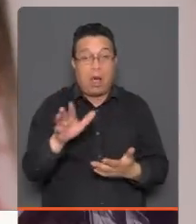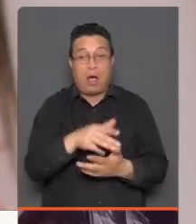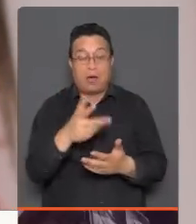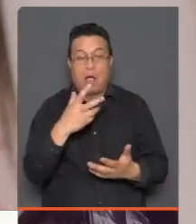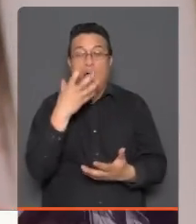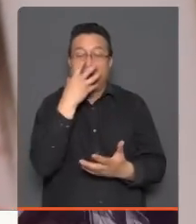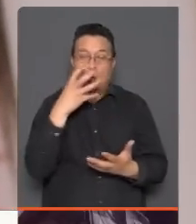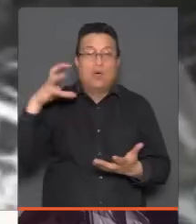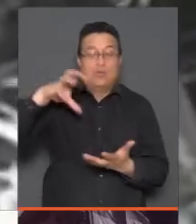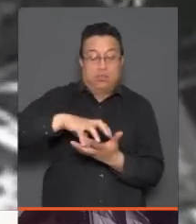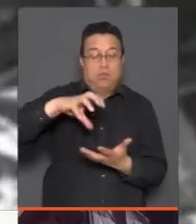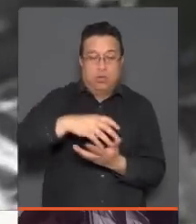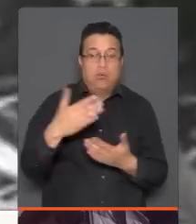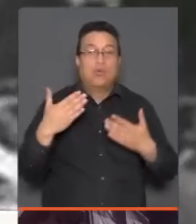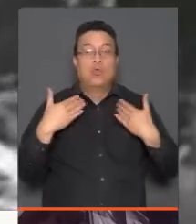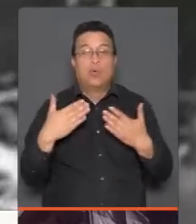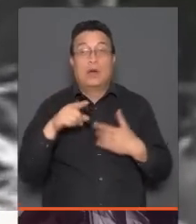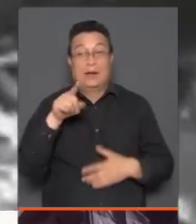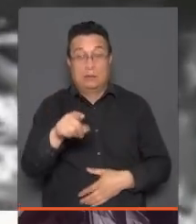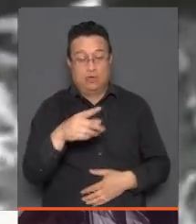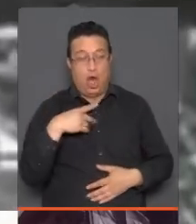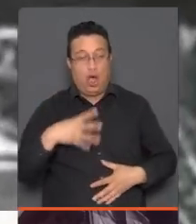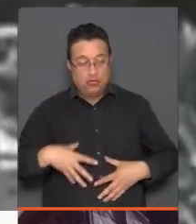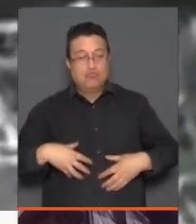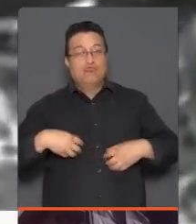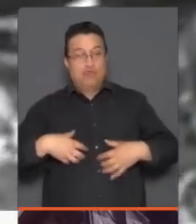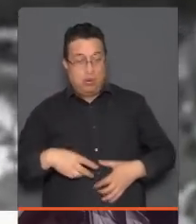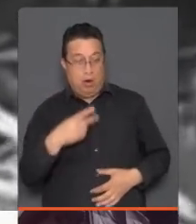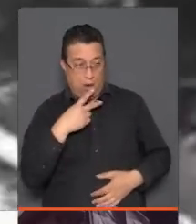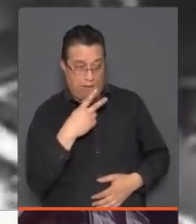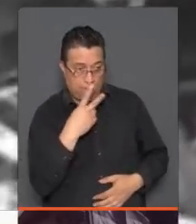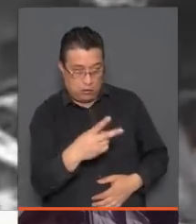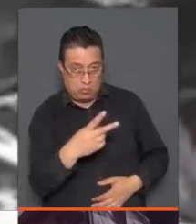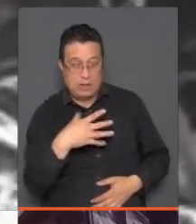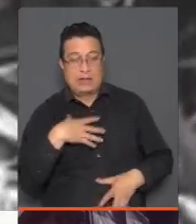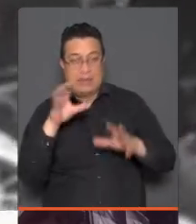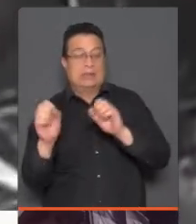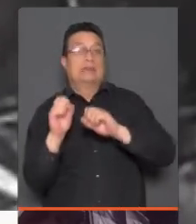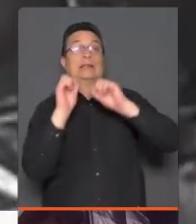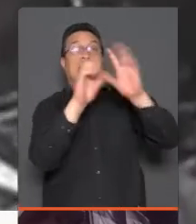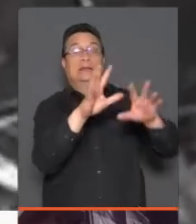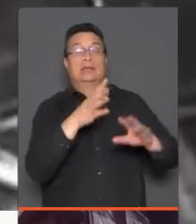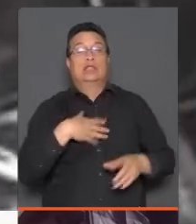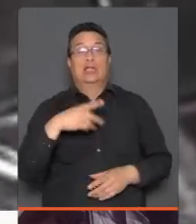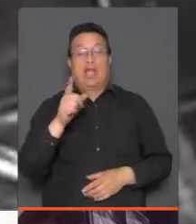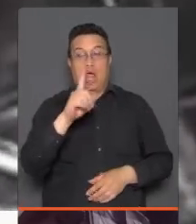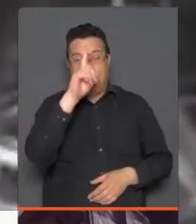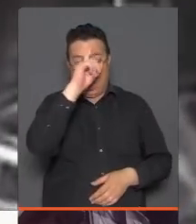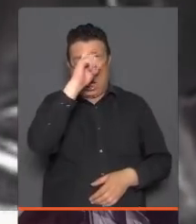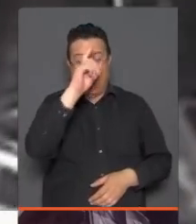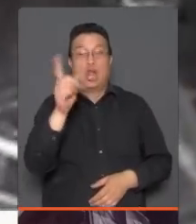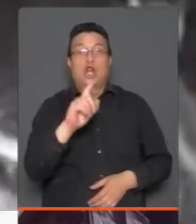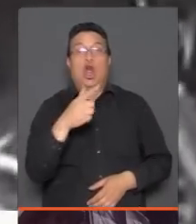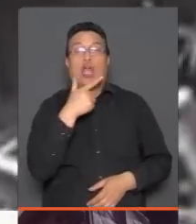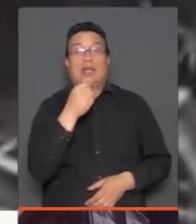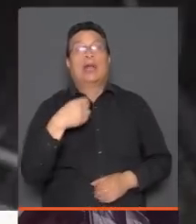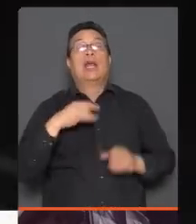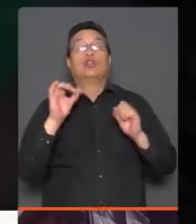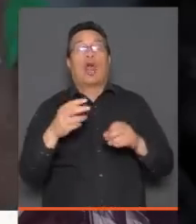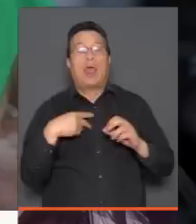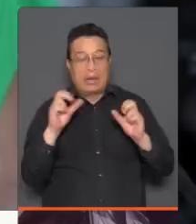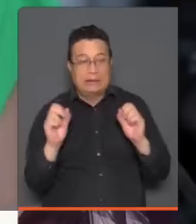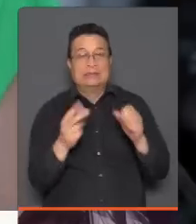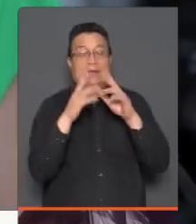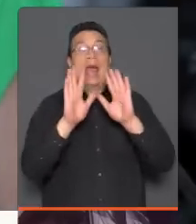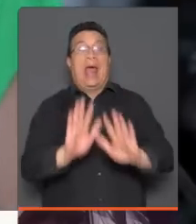oxígeno. Recuerdo que ella todavía respiraba, por lo que Teresa no quería llevar a la víctima a la clínica, solo quería estabilizarla en el lugar.